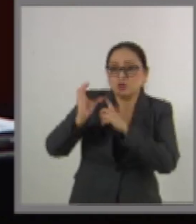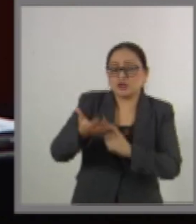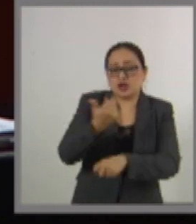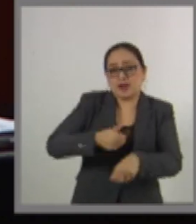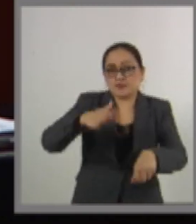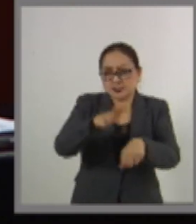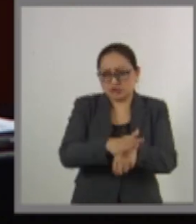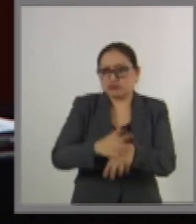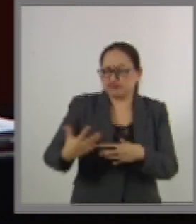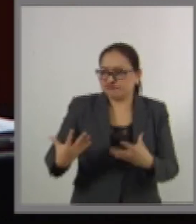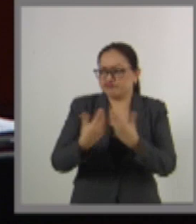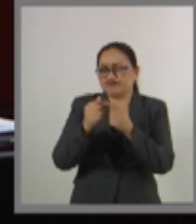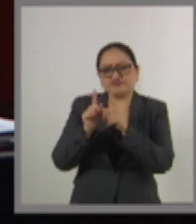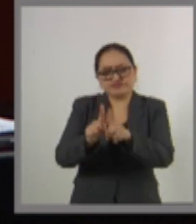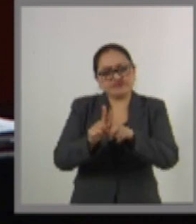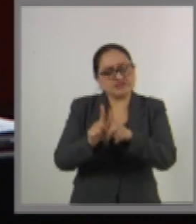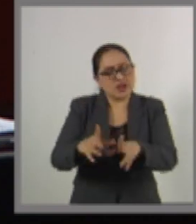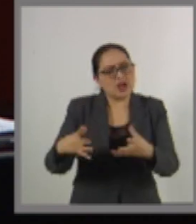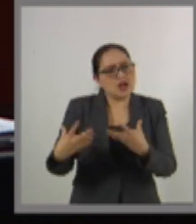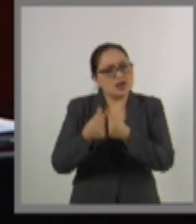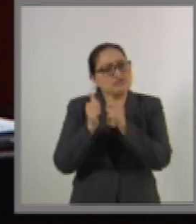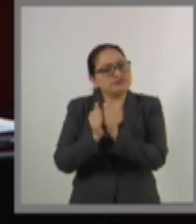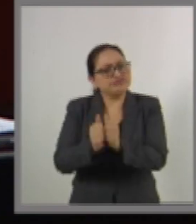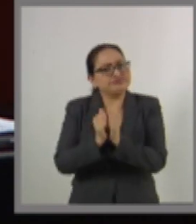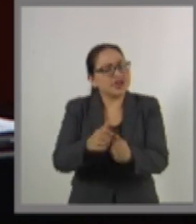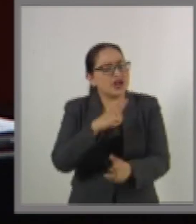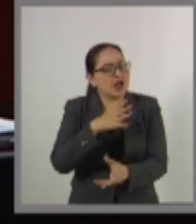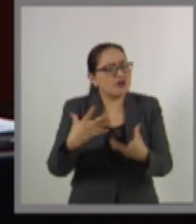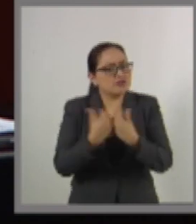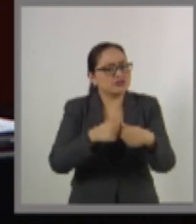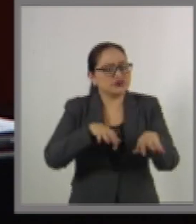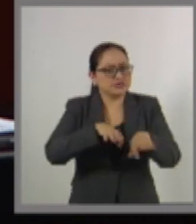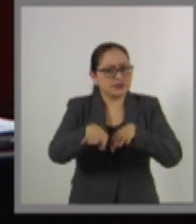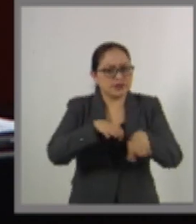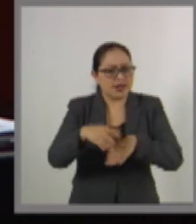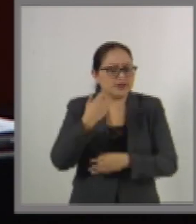Administración trabajando por el Senado de la República.